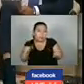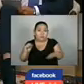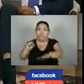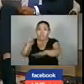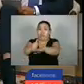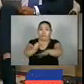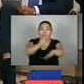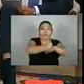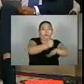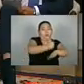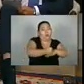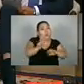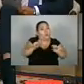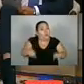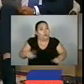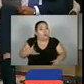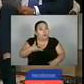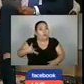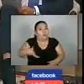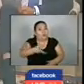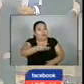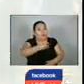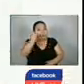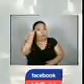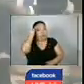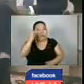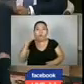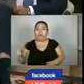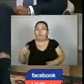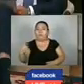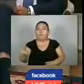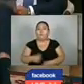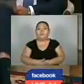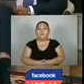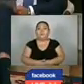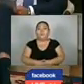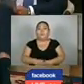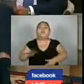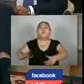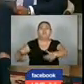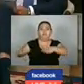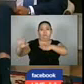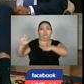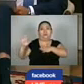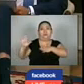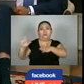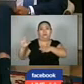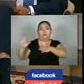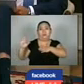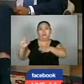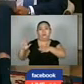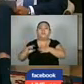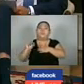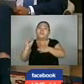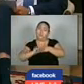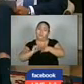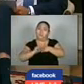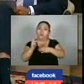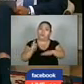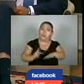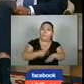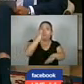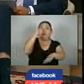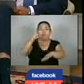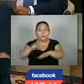incrementar nuestros inventarios de manera inmediata. Nos comprometemos a garantizar al doble el